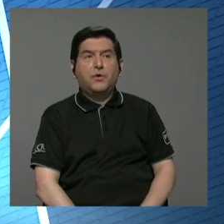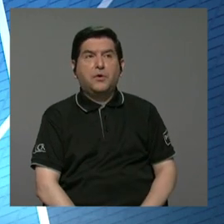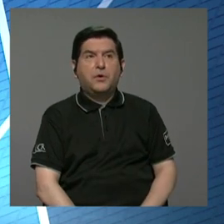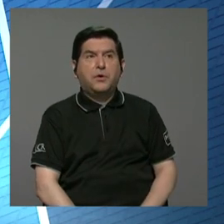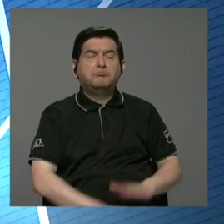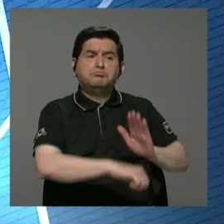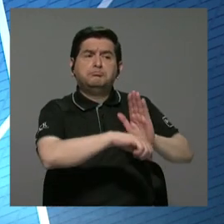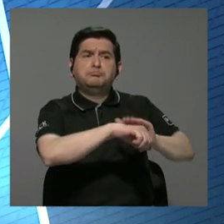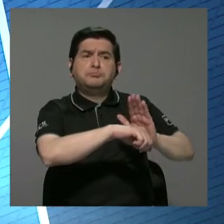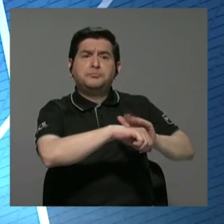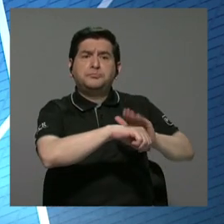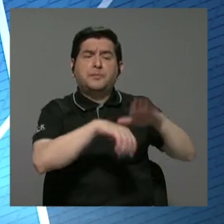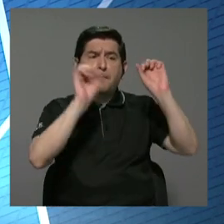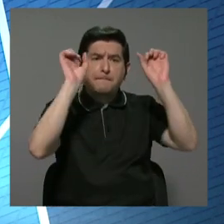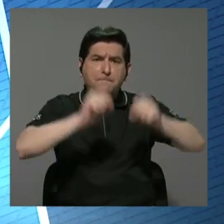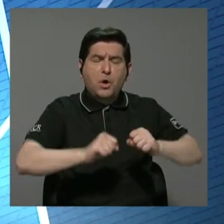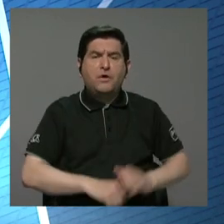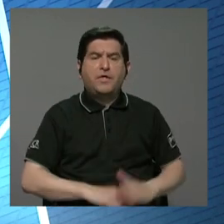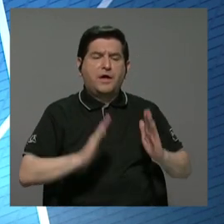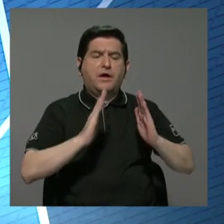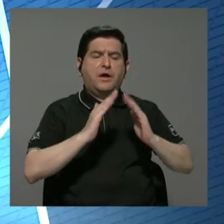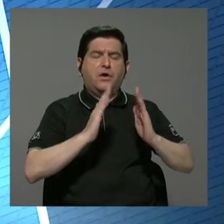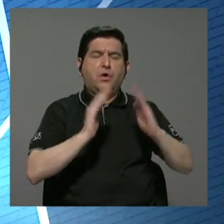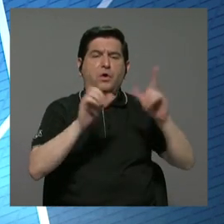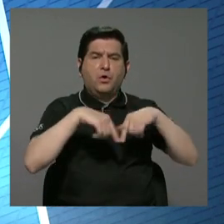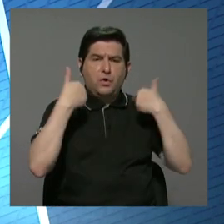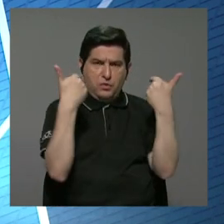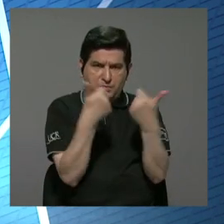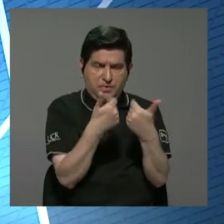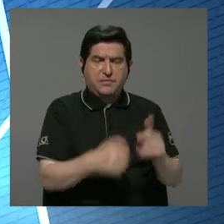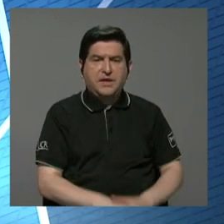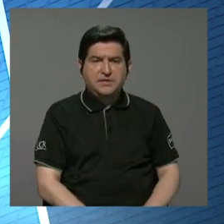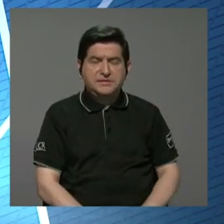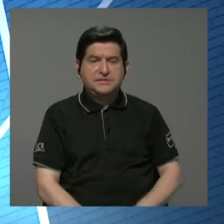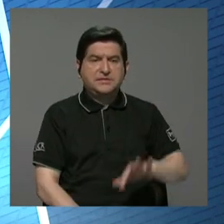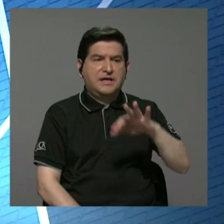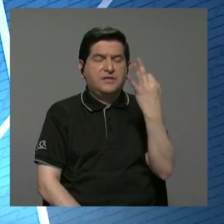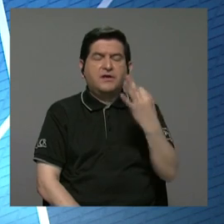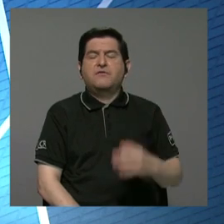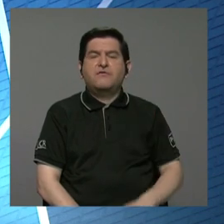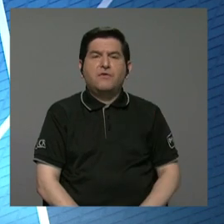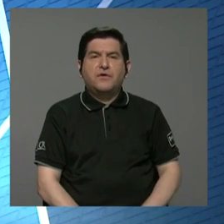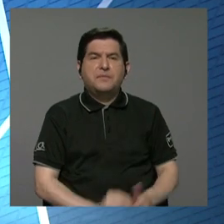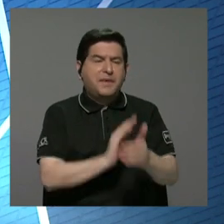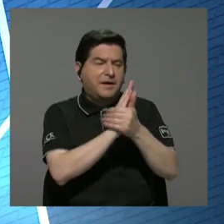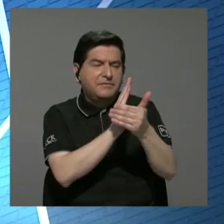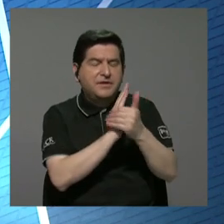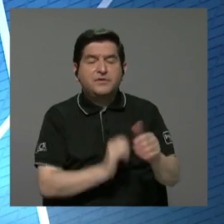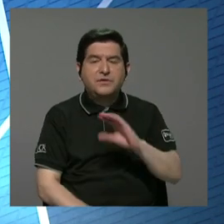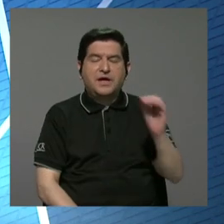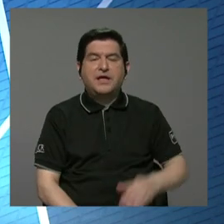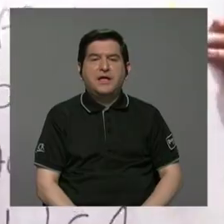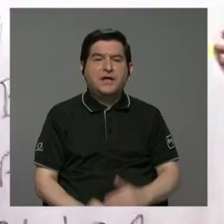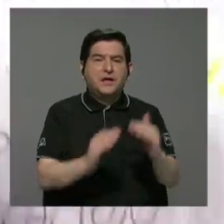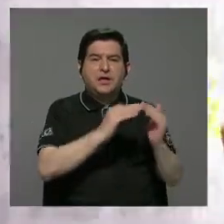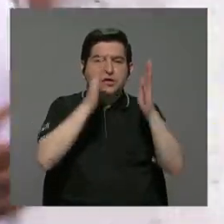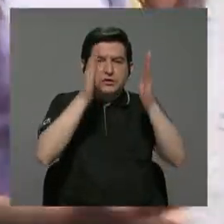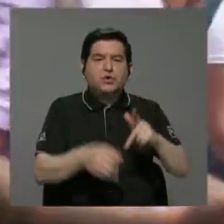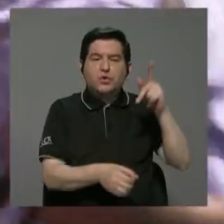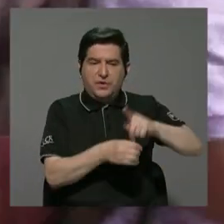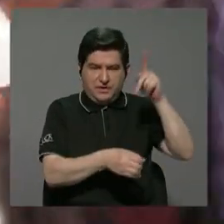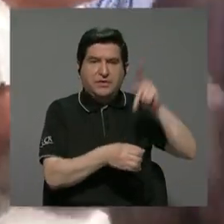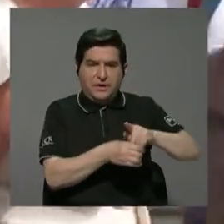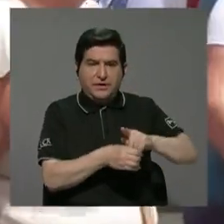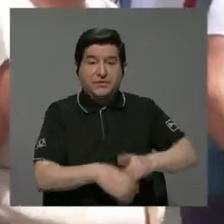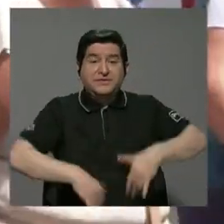a permitir que se diera una convivencia colectiva planteada así como virtuosa y la construcción de una ciudadanía participativa. Uh-huh. En